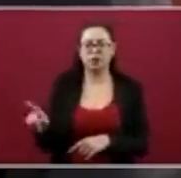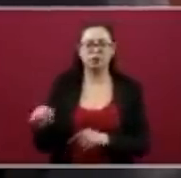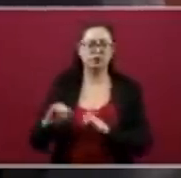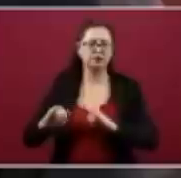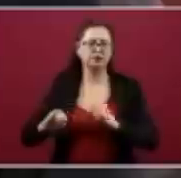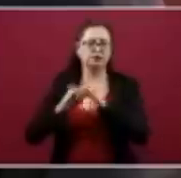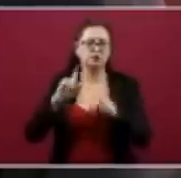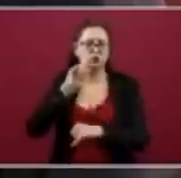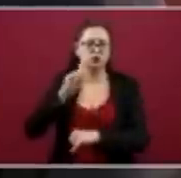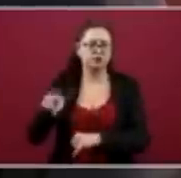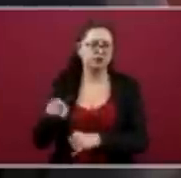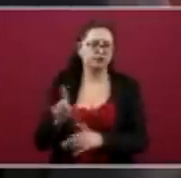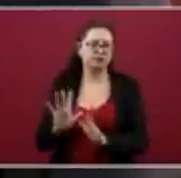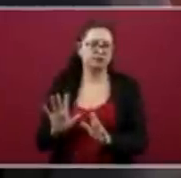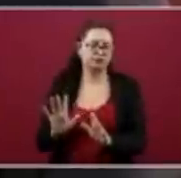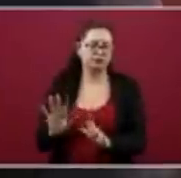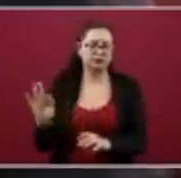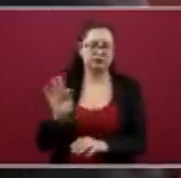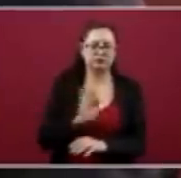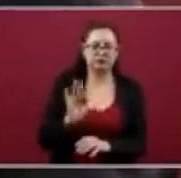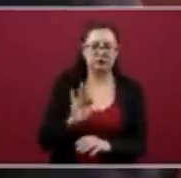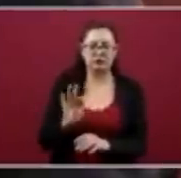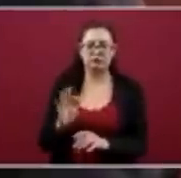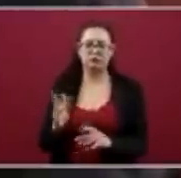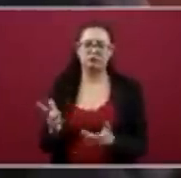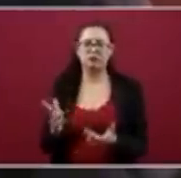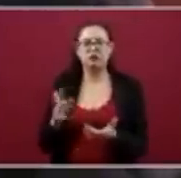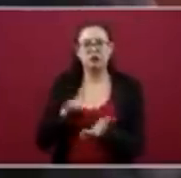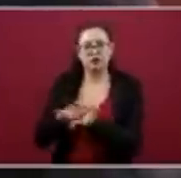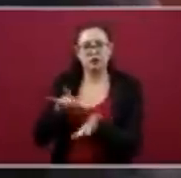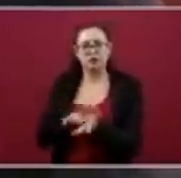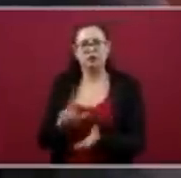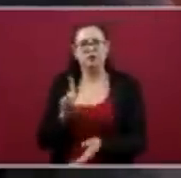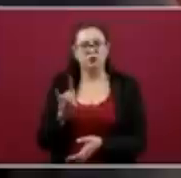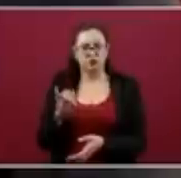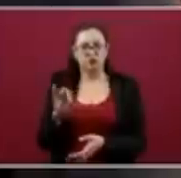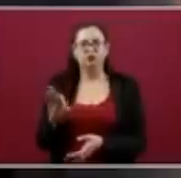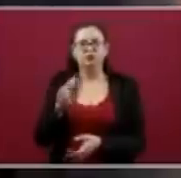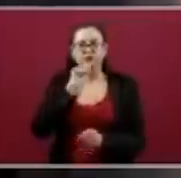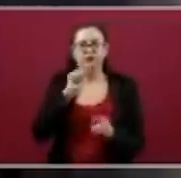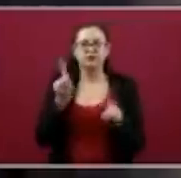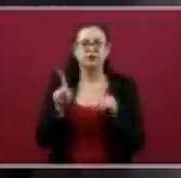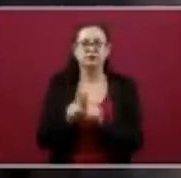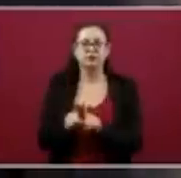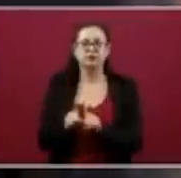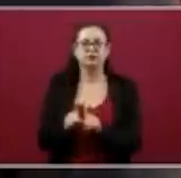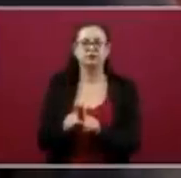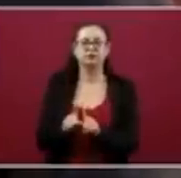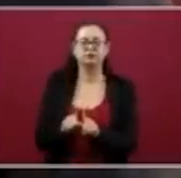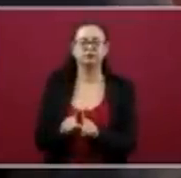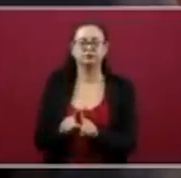Instituto de las Mujeres y con el apoyo del DIF, ¿sí? Y